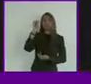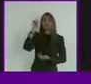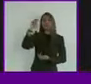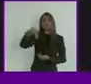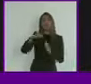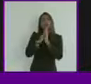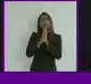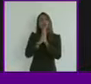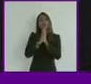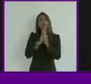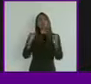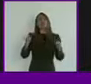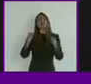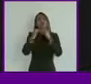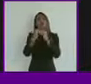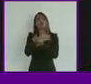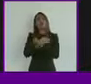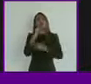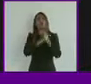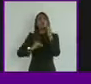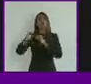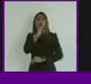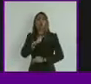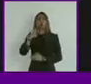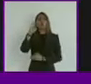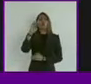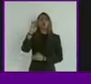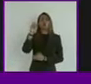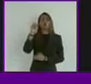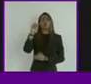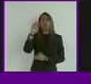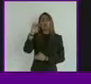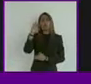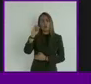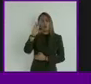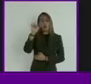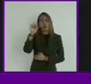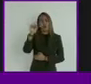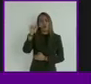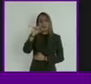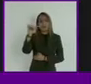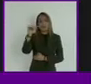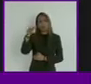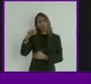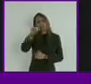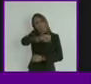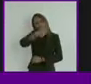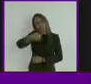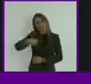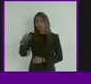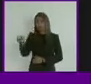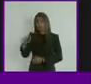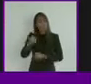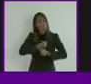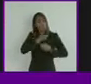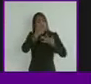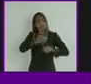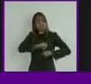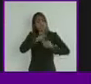de Educación Superior Rosario Castellanos, que estás representando. Te felicito por tu seguridad, por fluir, por tomar